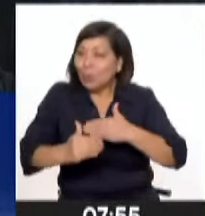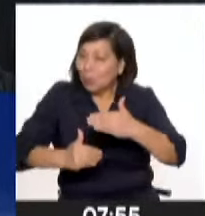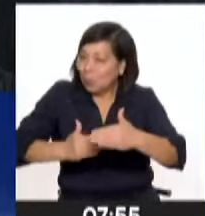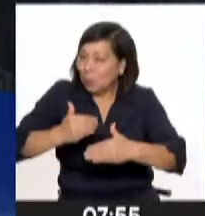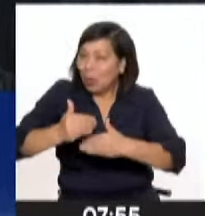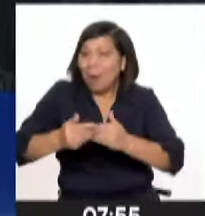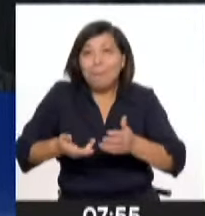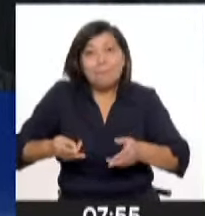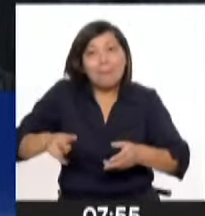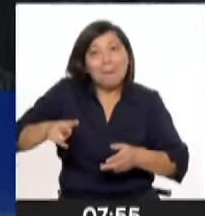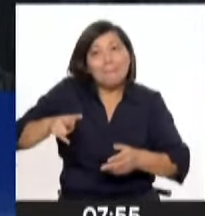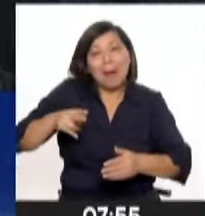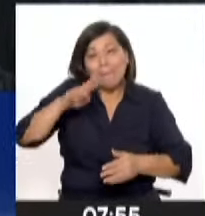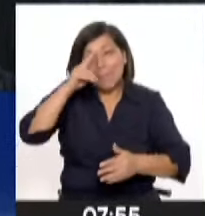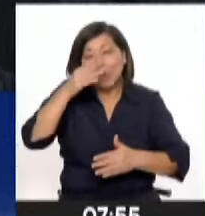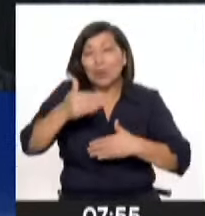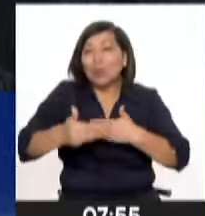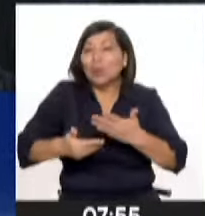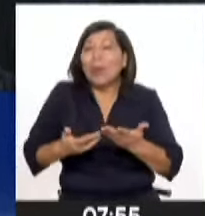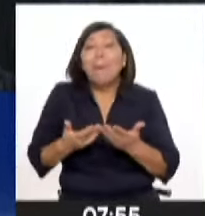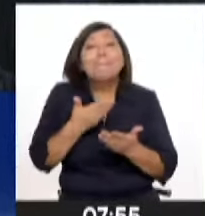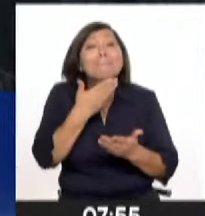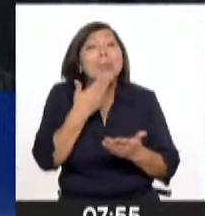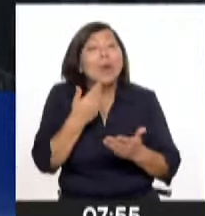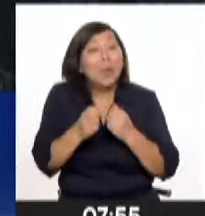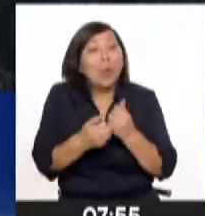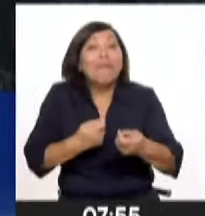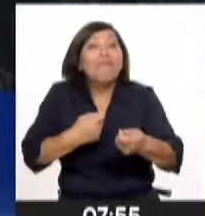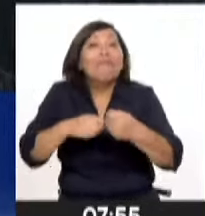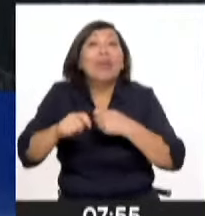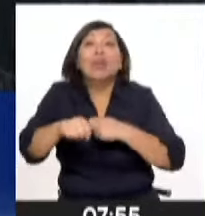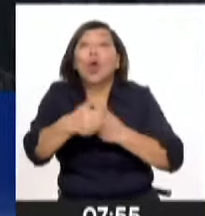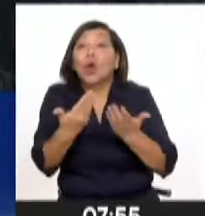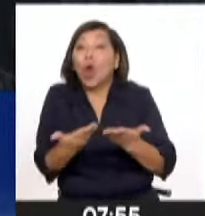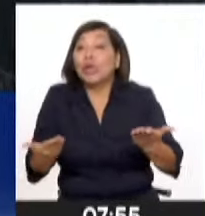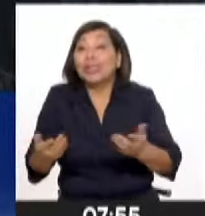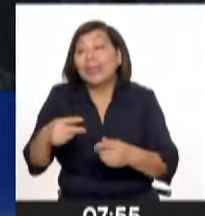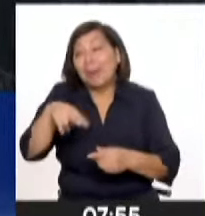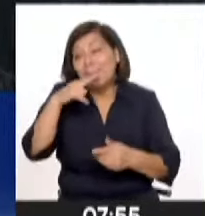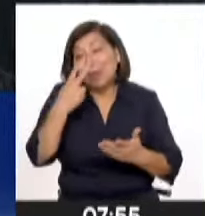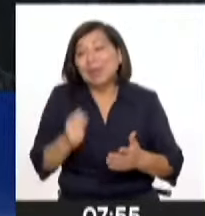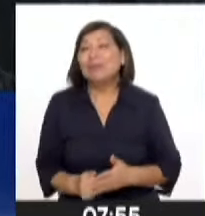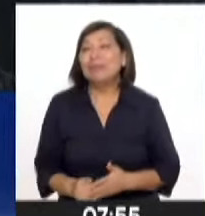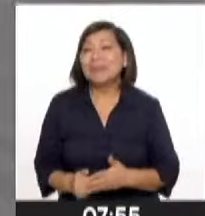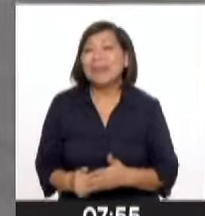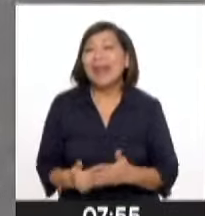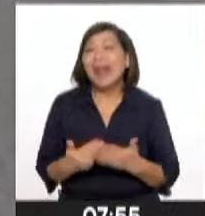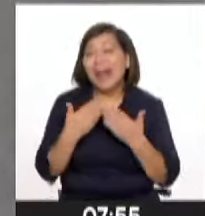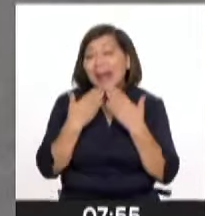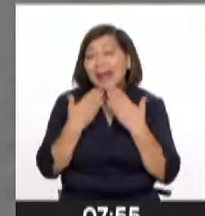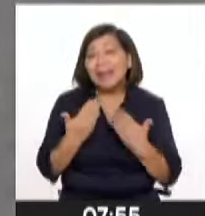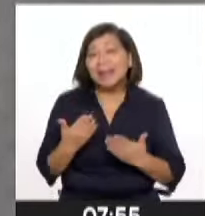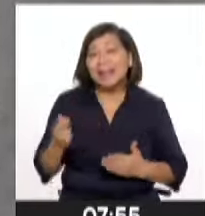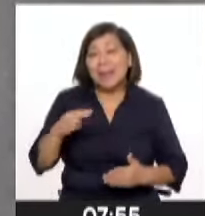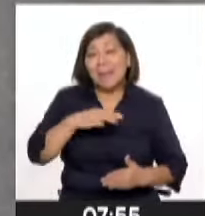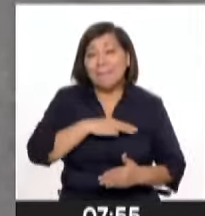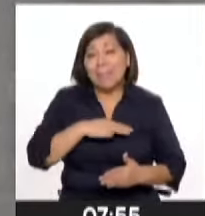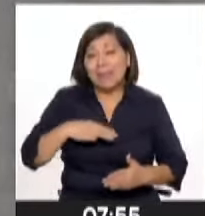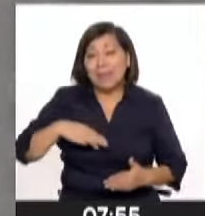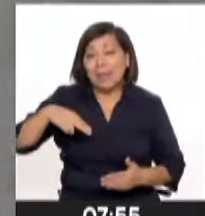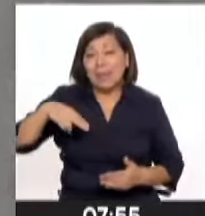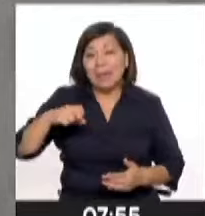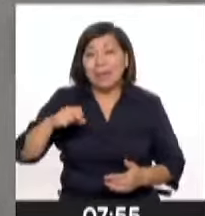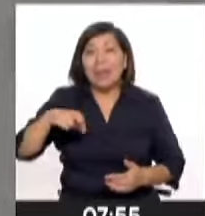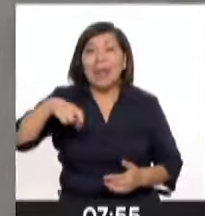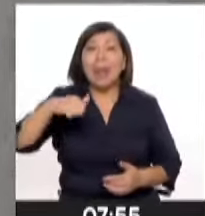siendo y siga creciendo en su calidad de país exportador. Muchas gracias por acompañarnos, ministra Nelly